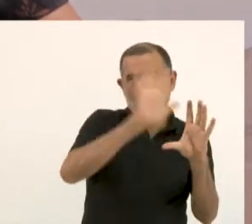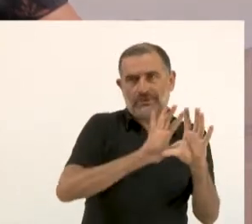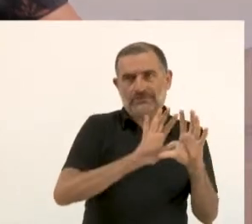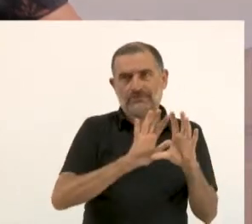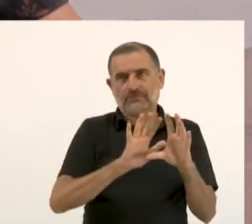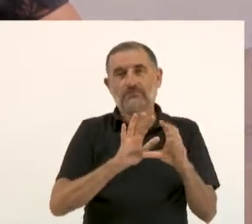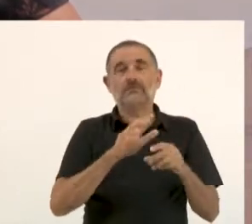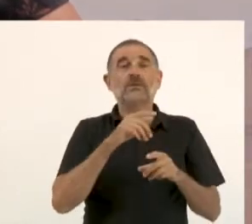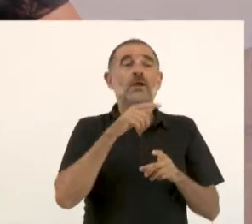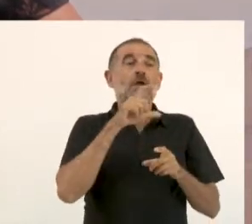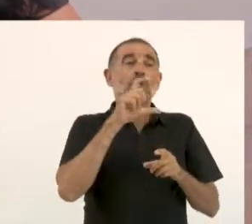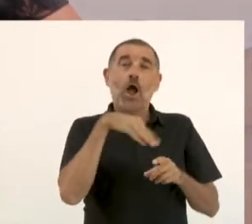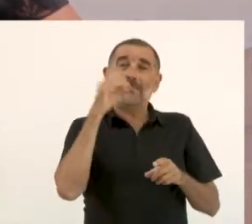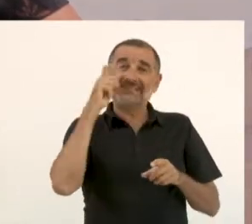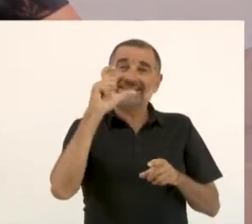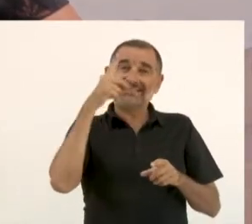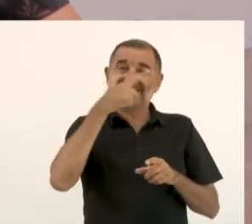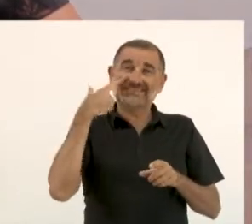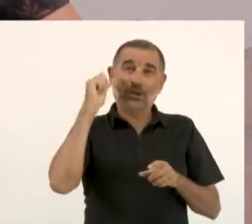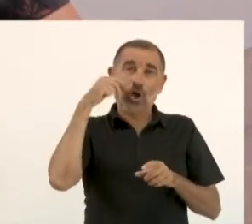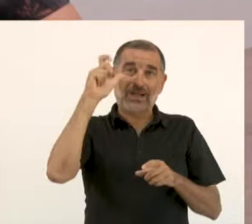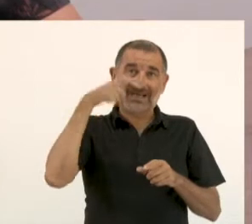comechingones, sanavirones y ranqueles.